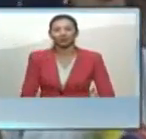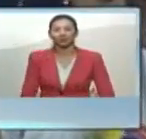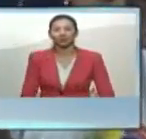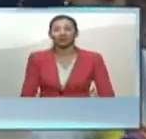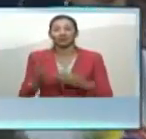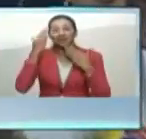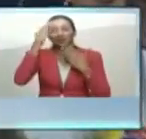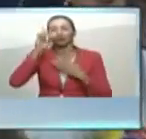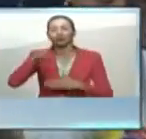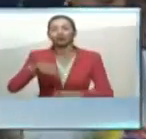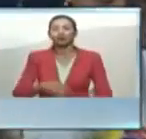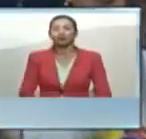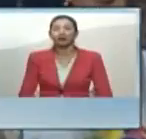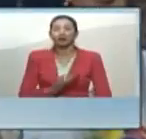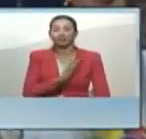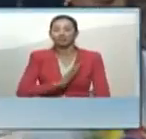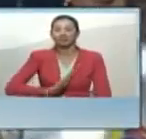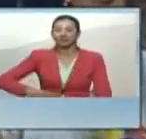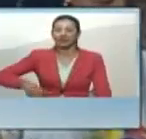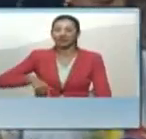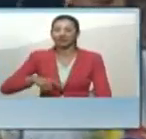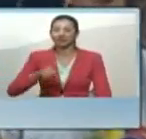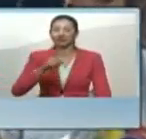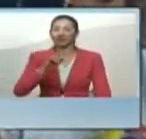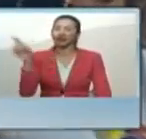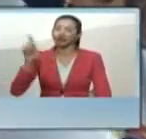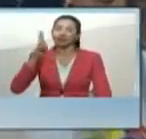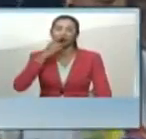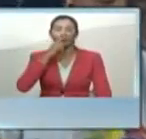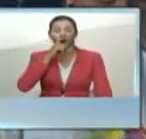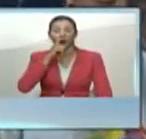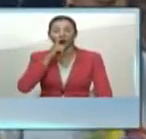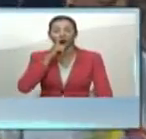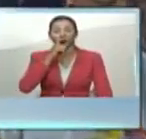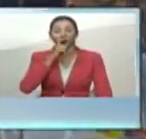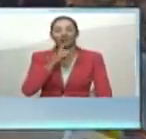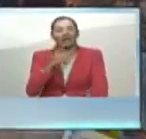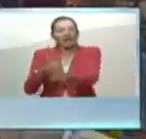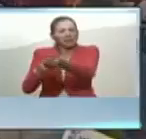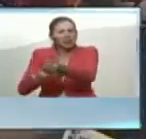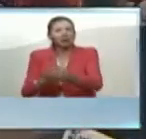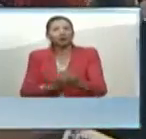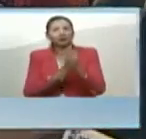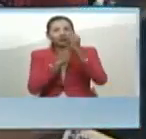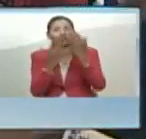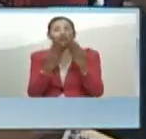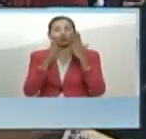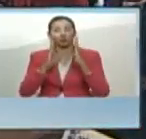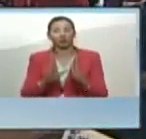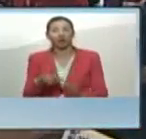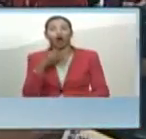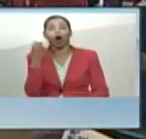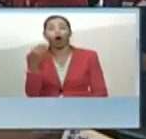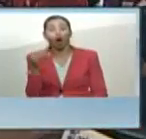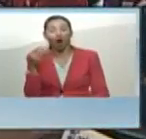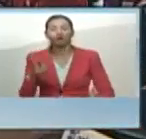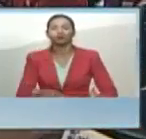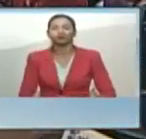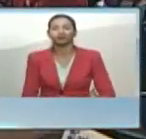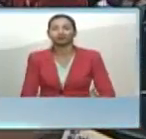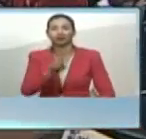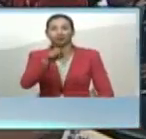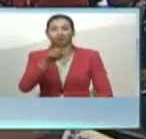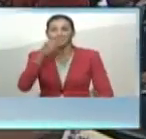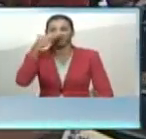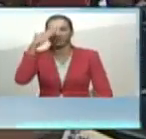Saludar también a nuestro presidente de la República, Nicolás Maduro, hermano, dirigente, estudiantil juvenil e incluso